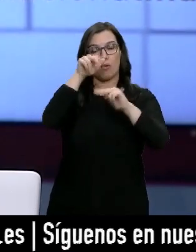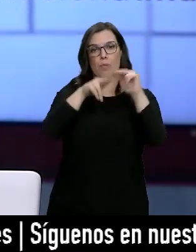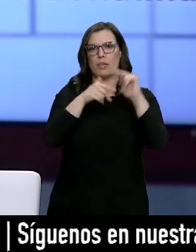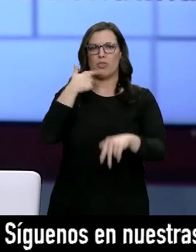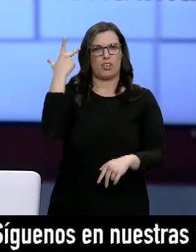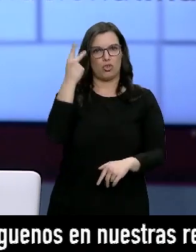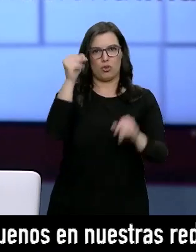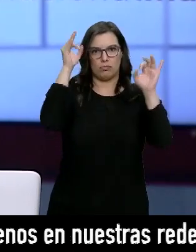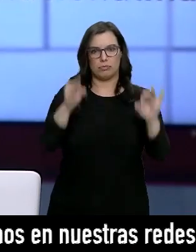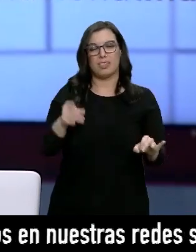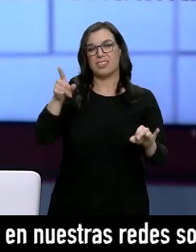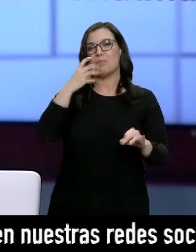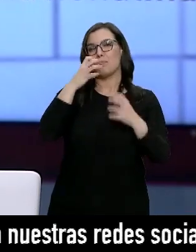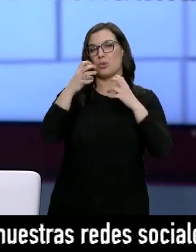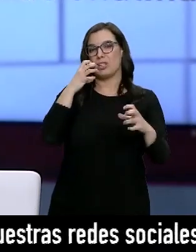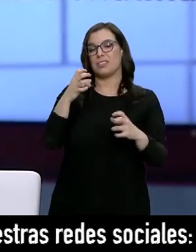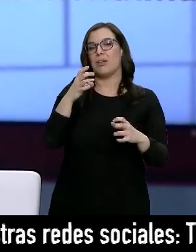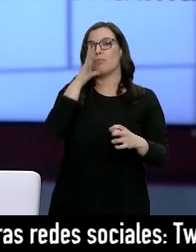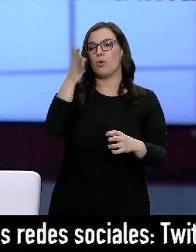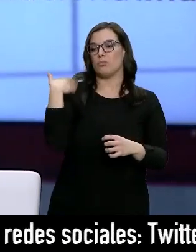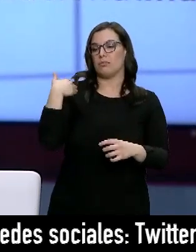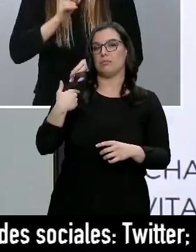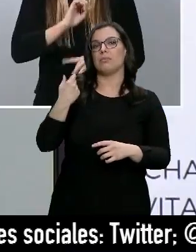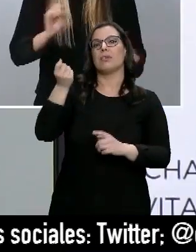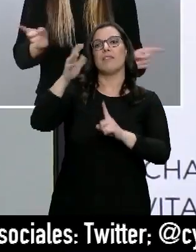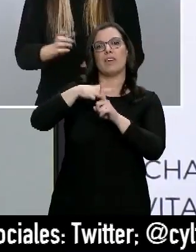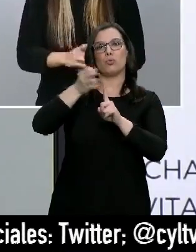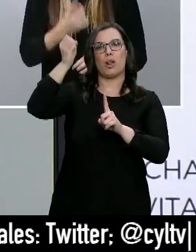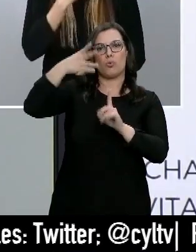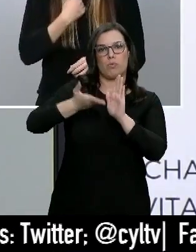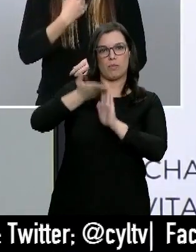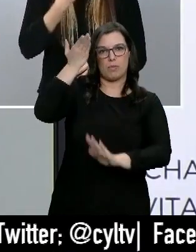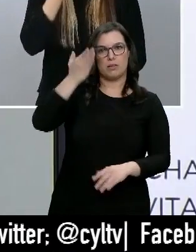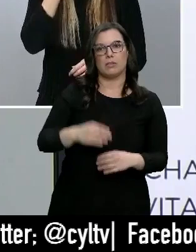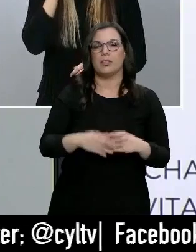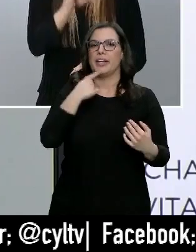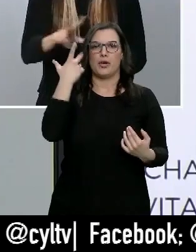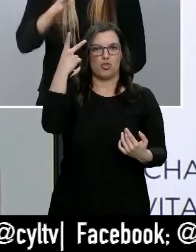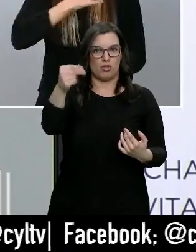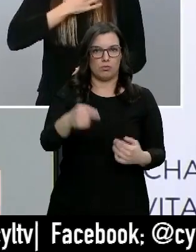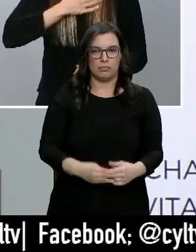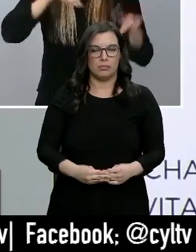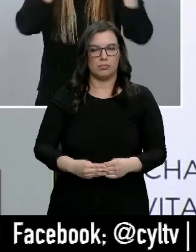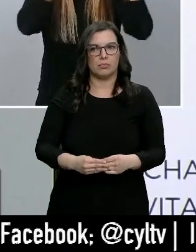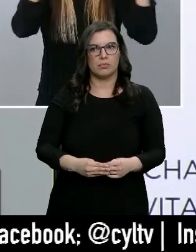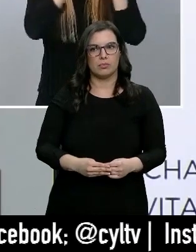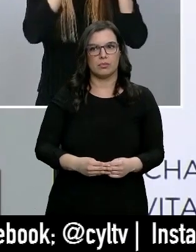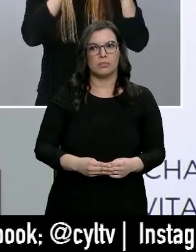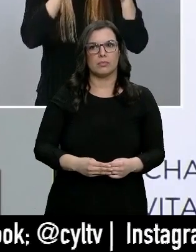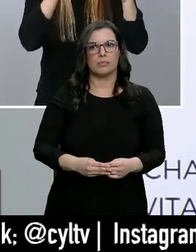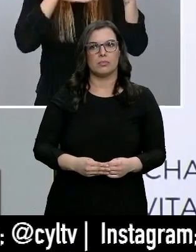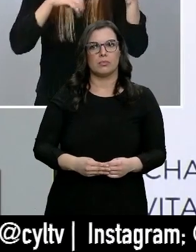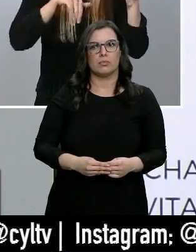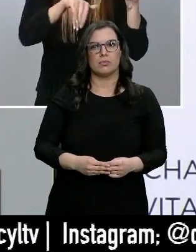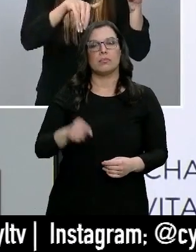surgir esta propuesta por las últimas subidas de la luz. Ya le digo que no, que eso no